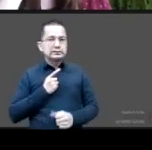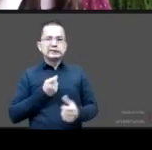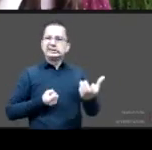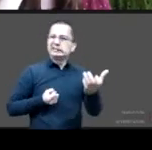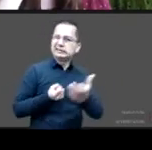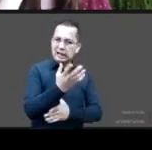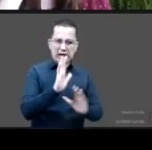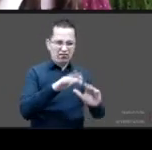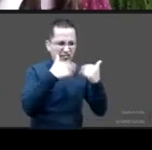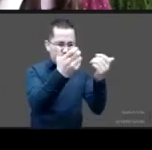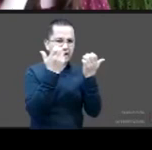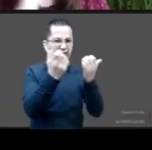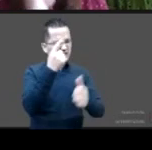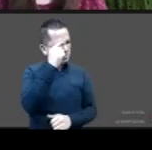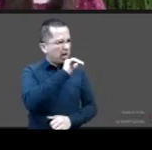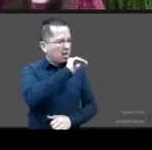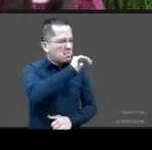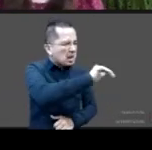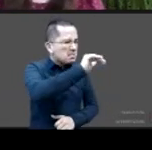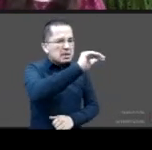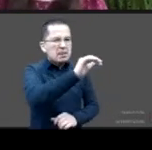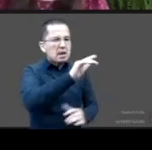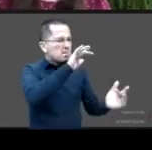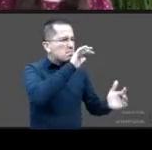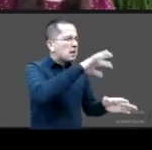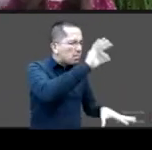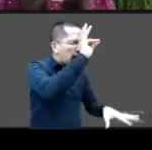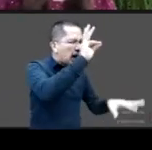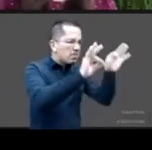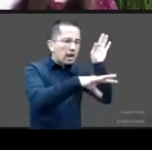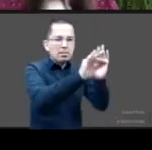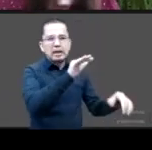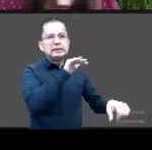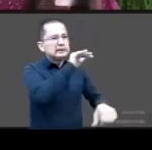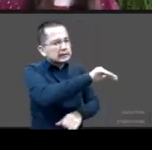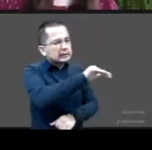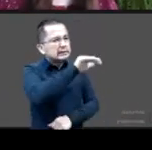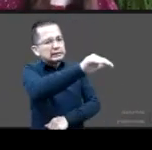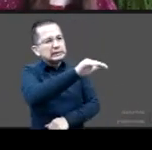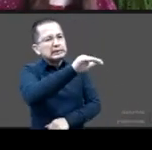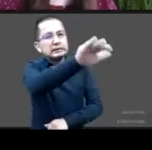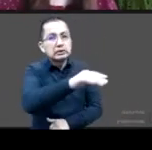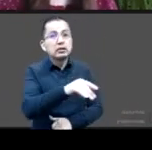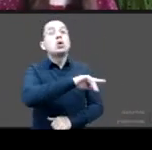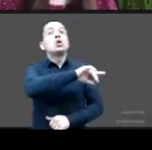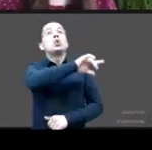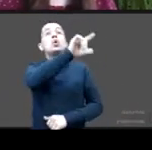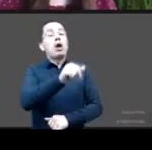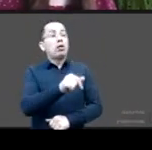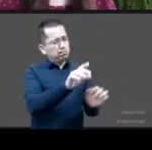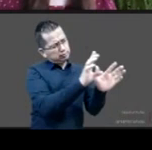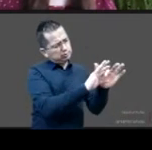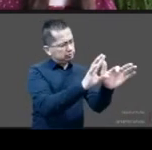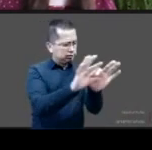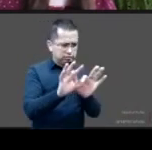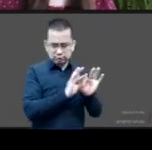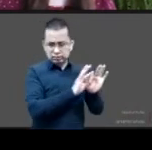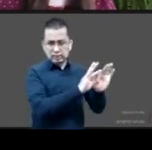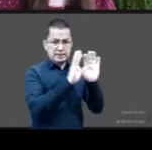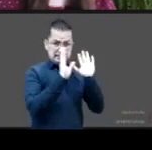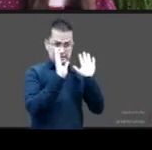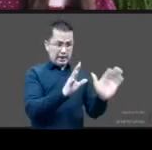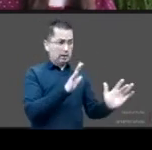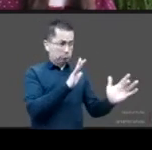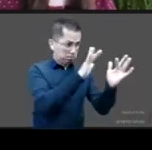ellos y luego los jóvenes se inscriben los adolescentes se inscriben al programa voluntariamente nuestro programa es un